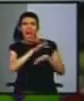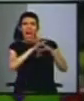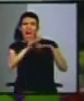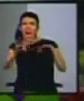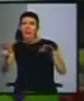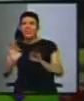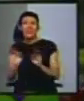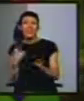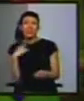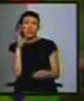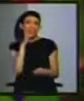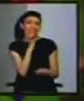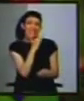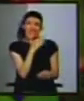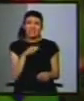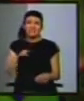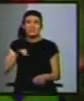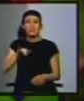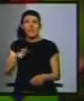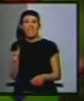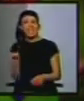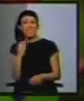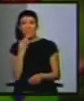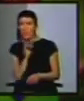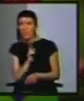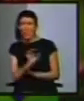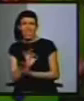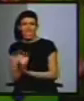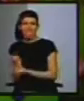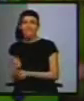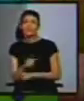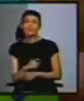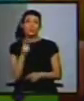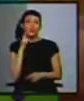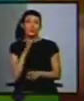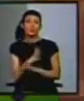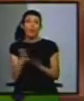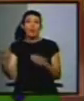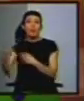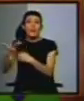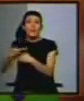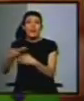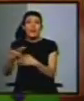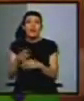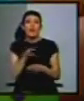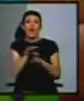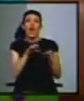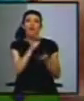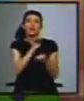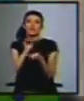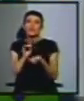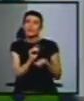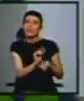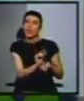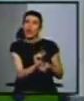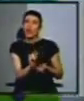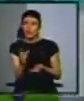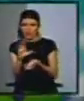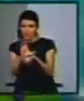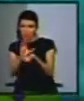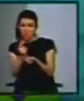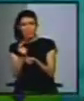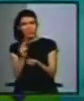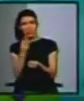a medio, no sé si me encontré. Yo diría que hubo mucha demanda y poca oferta. Un producto de 49.990, 50 mil